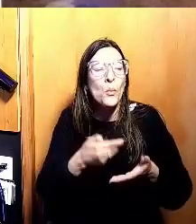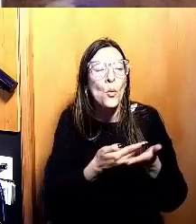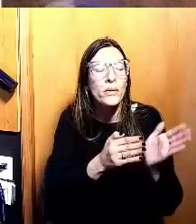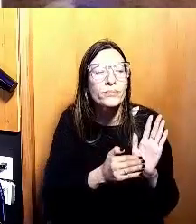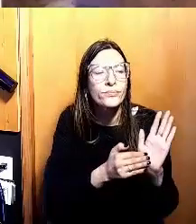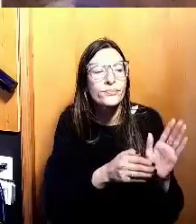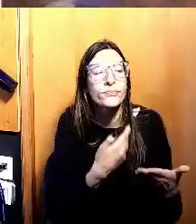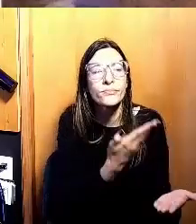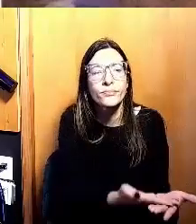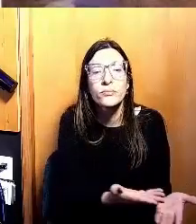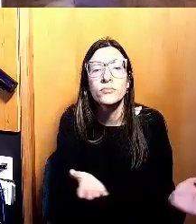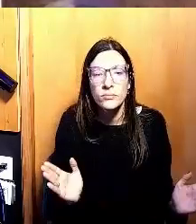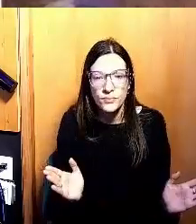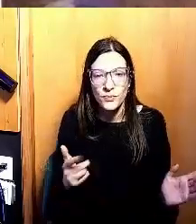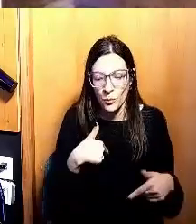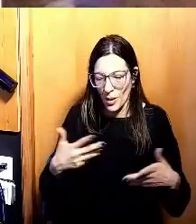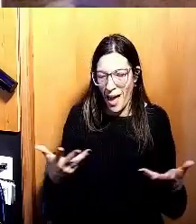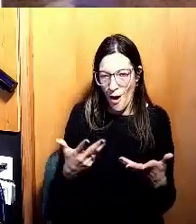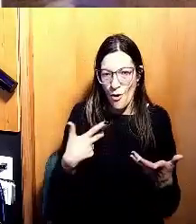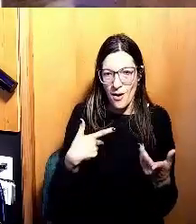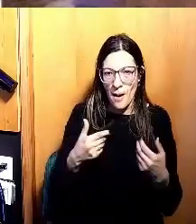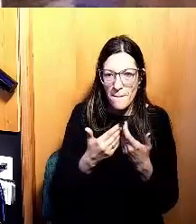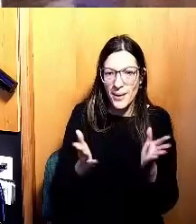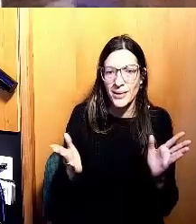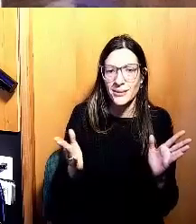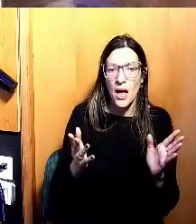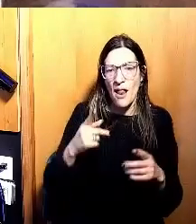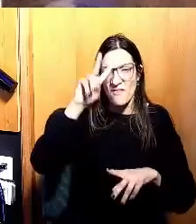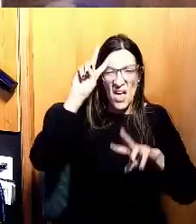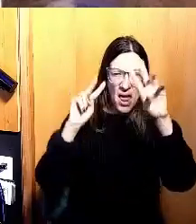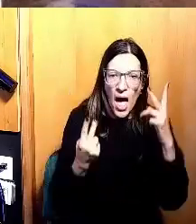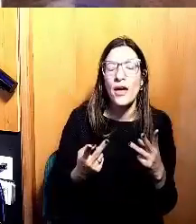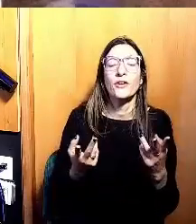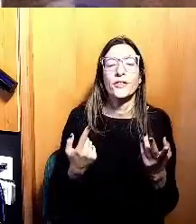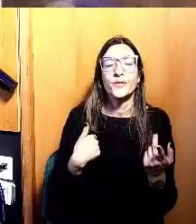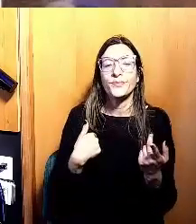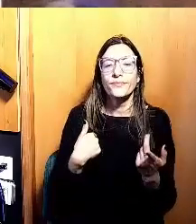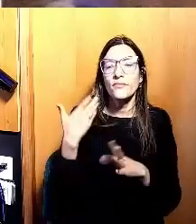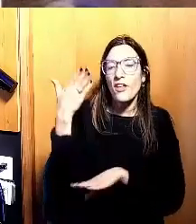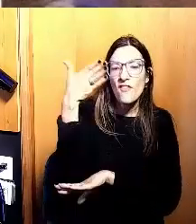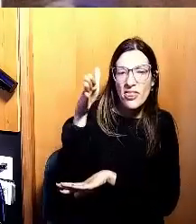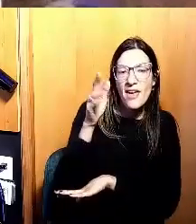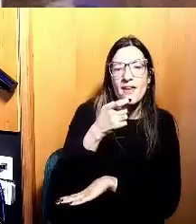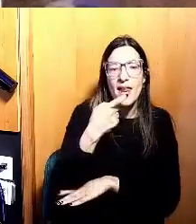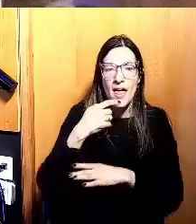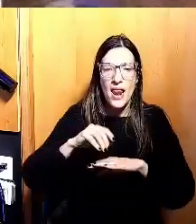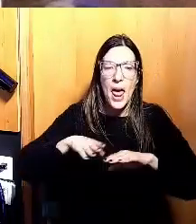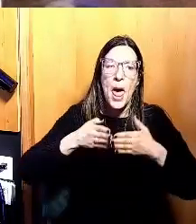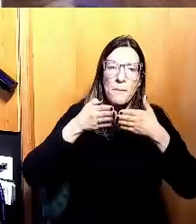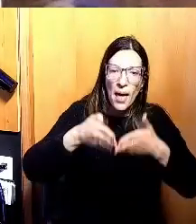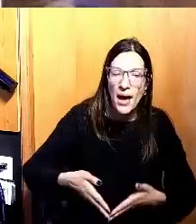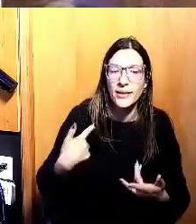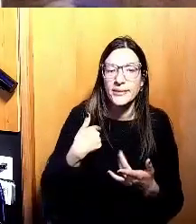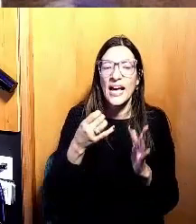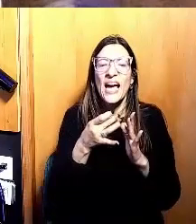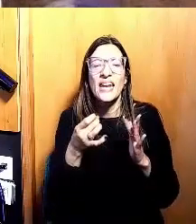por ejemplo, ahora que empieza el verano, se acompaña toda una cuestión que tiene que ver con banderas sanitarias y la calidad del agua para